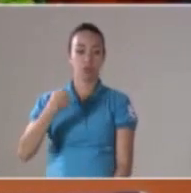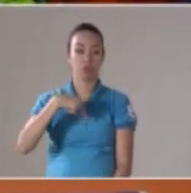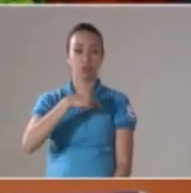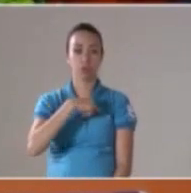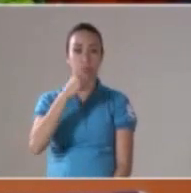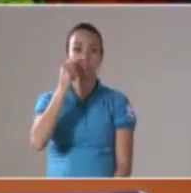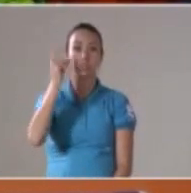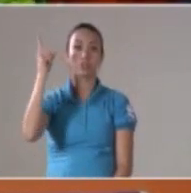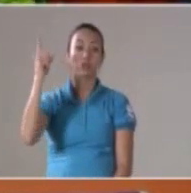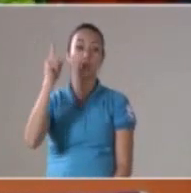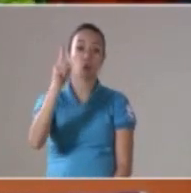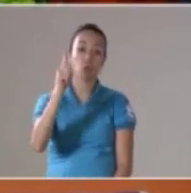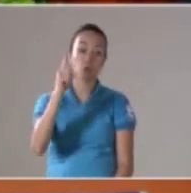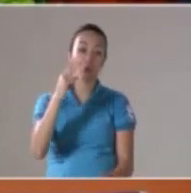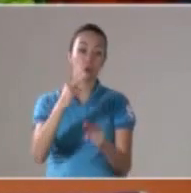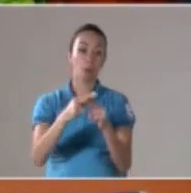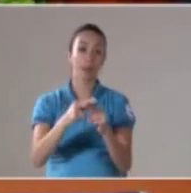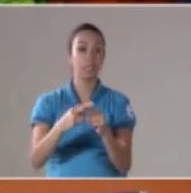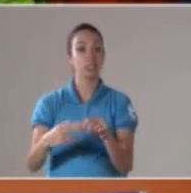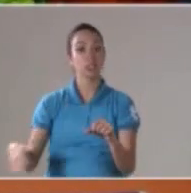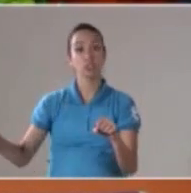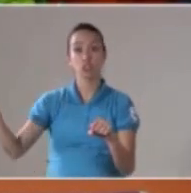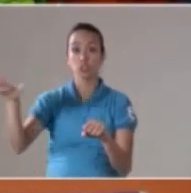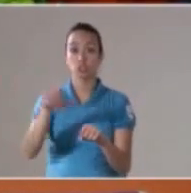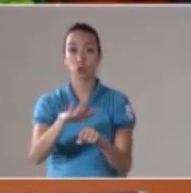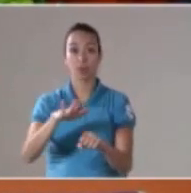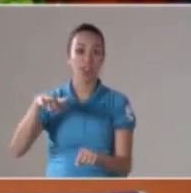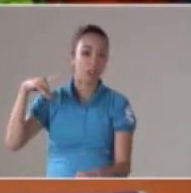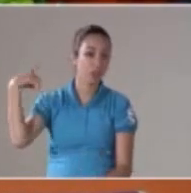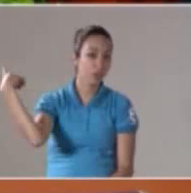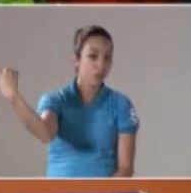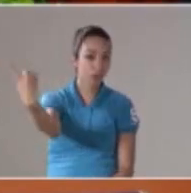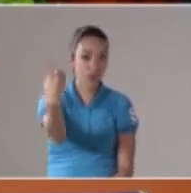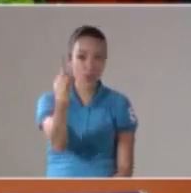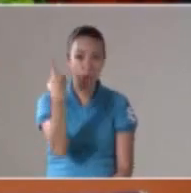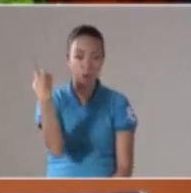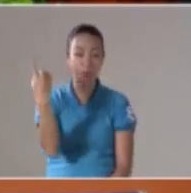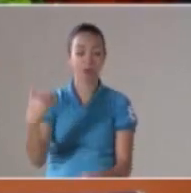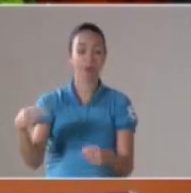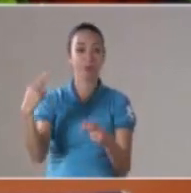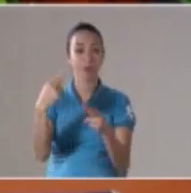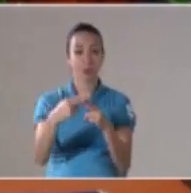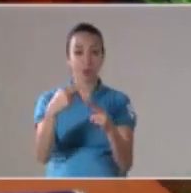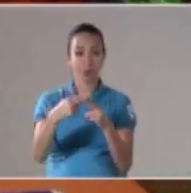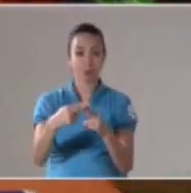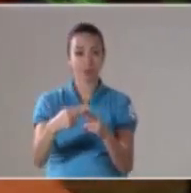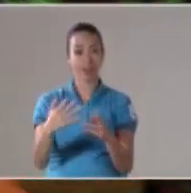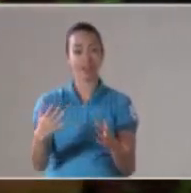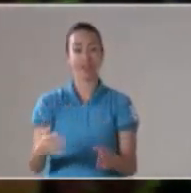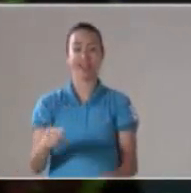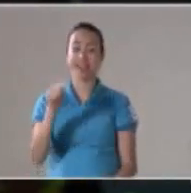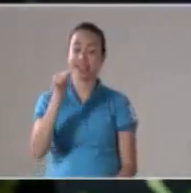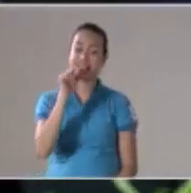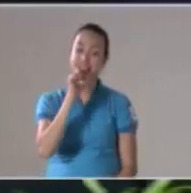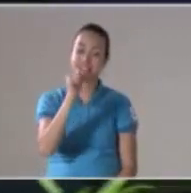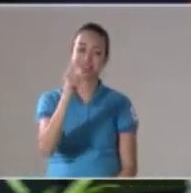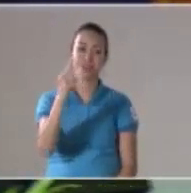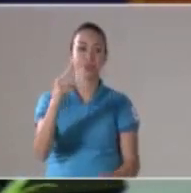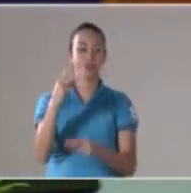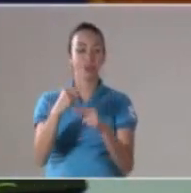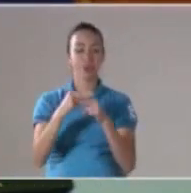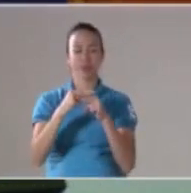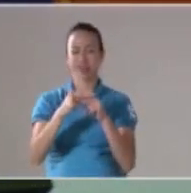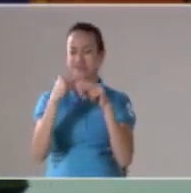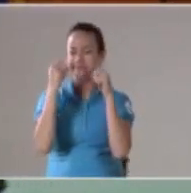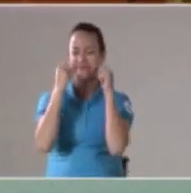nombre que es sobre todo nombre que se nombra. Aleluya, es un nombre